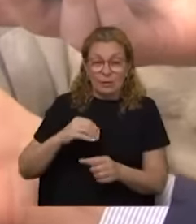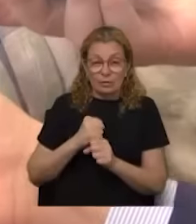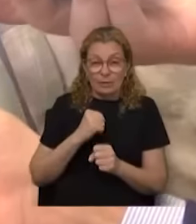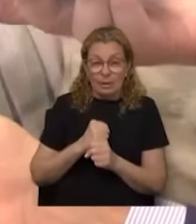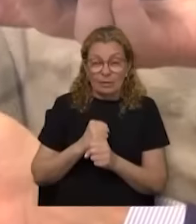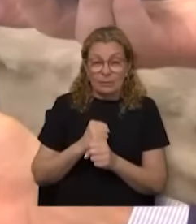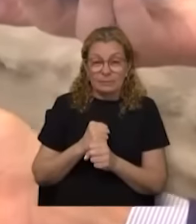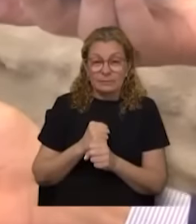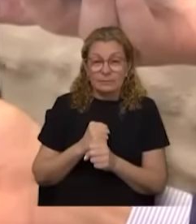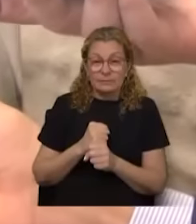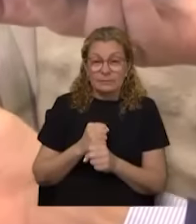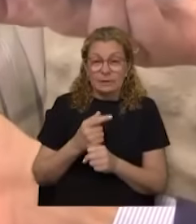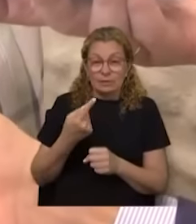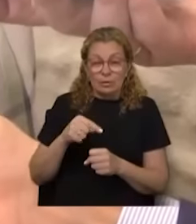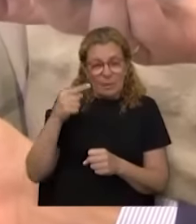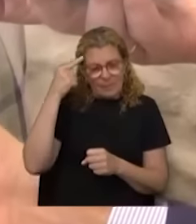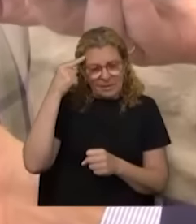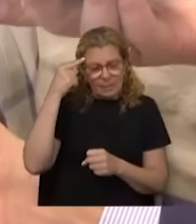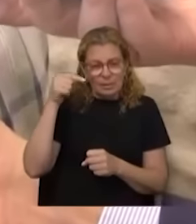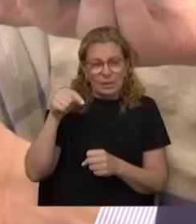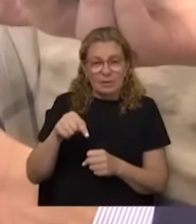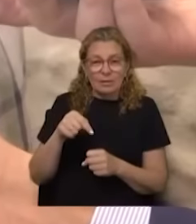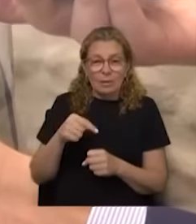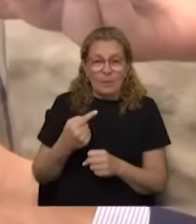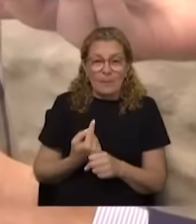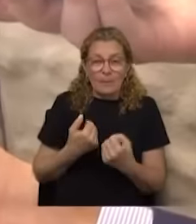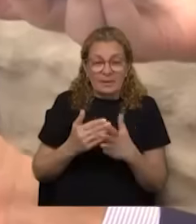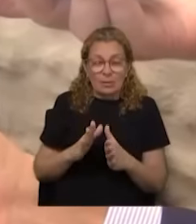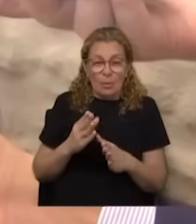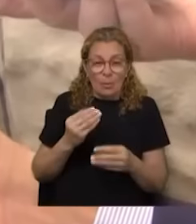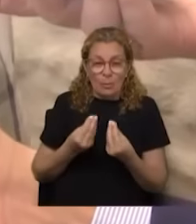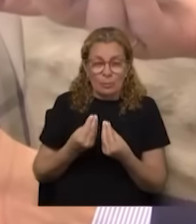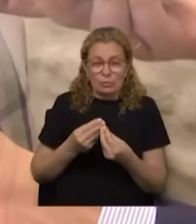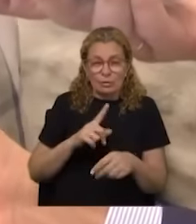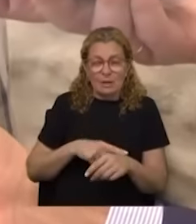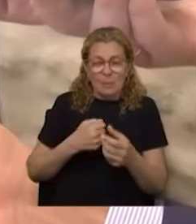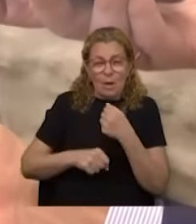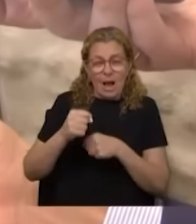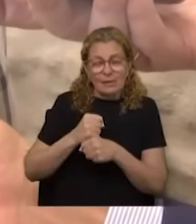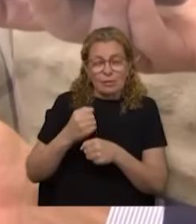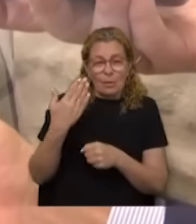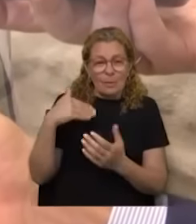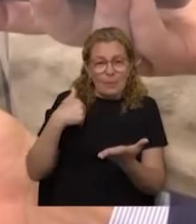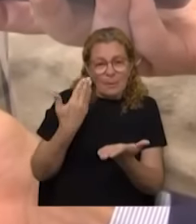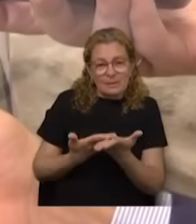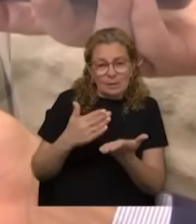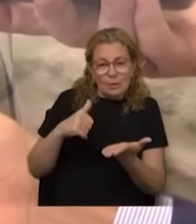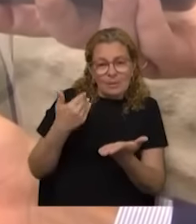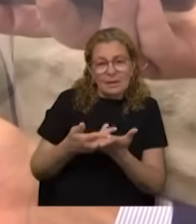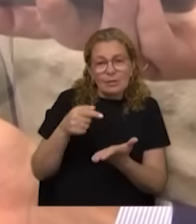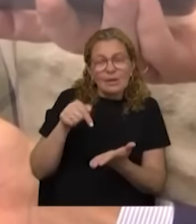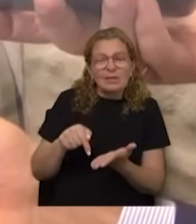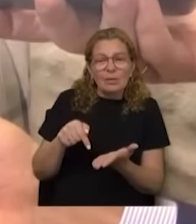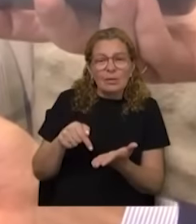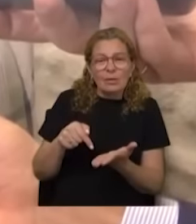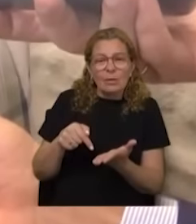todo concepto nosotros creemos que es desde un principio ya hace mucho tiempo ya hace años que venimos planteando que esto es este